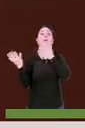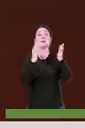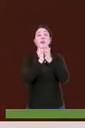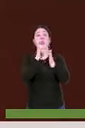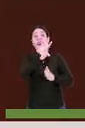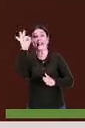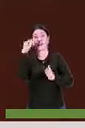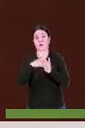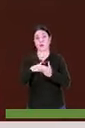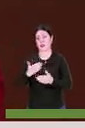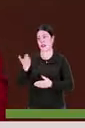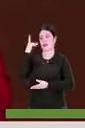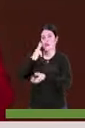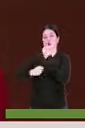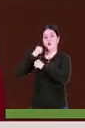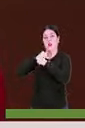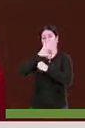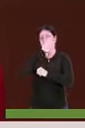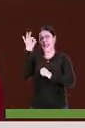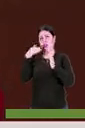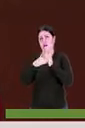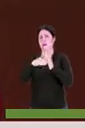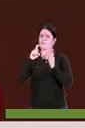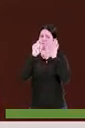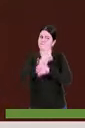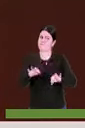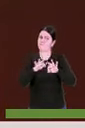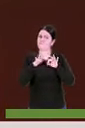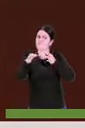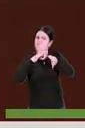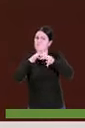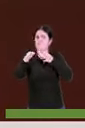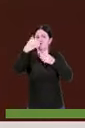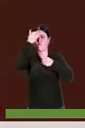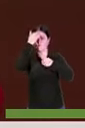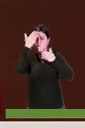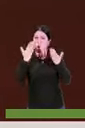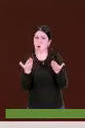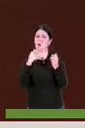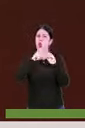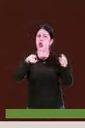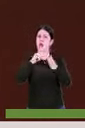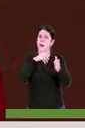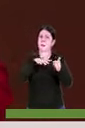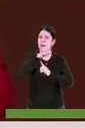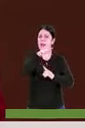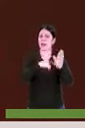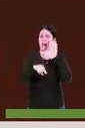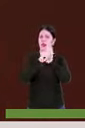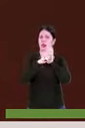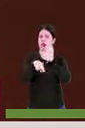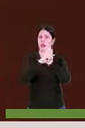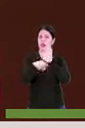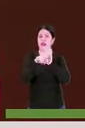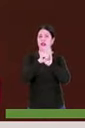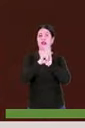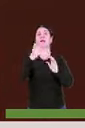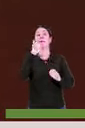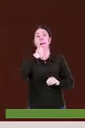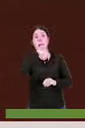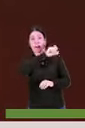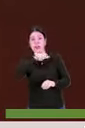usuarios el año anterior, concientizándolos del efecto negativo que genera la evasión. Para nuestros propios usuarios